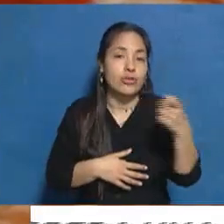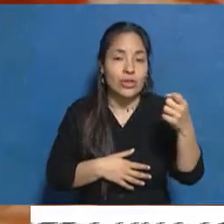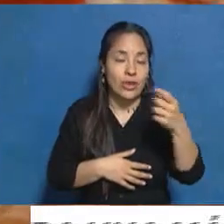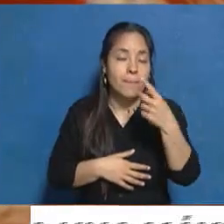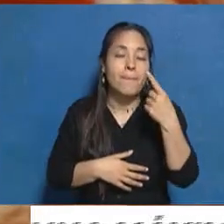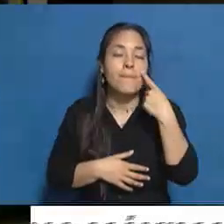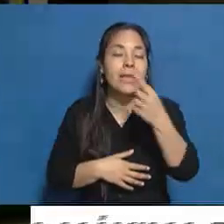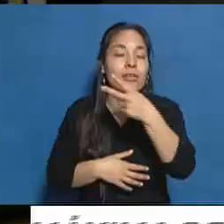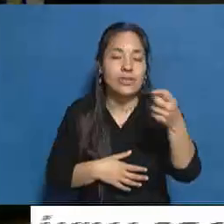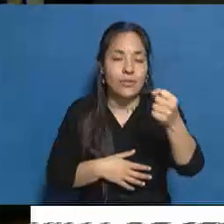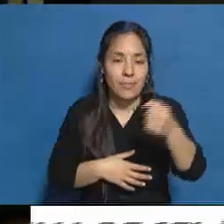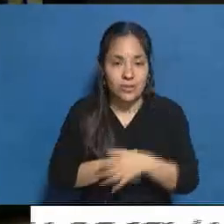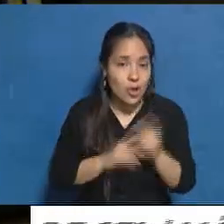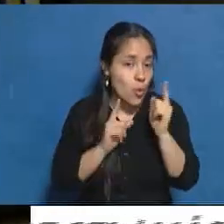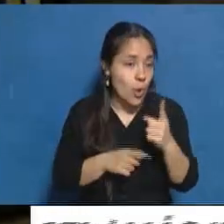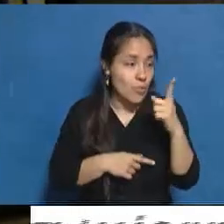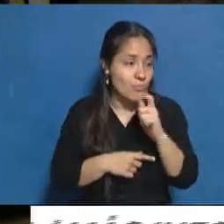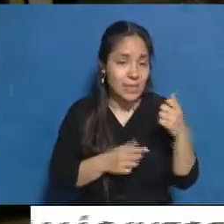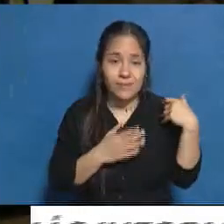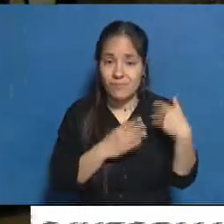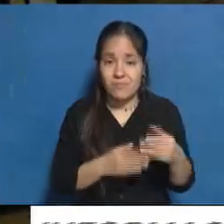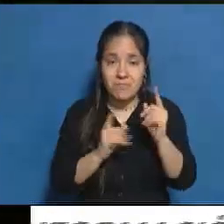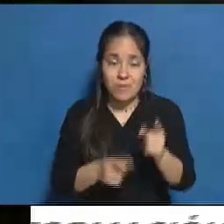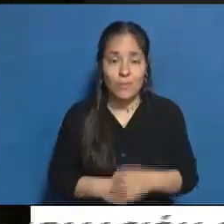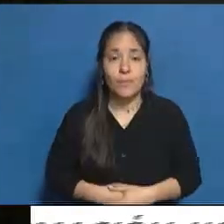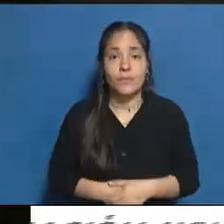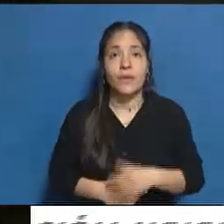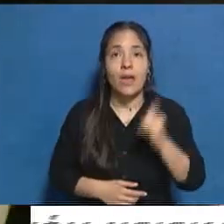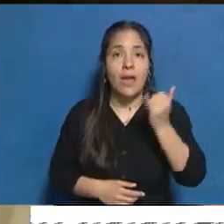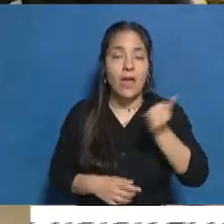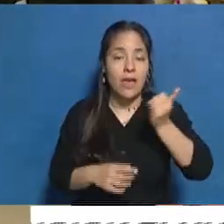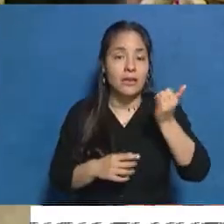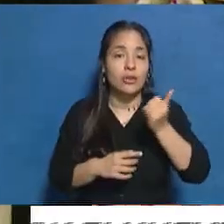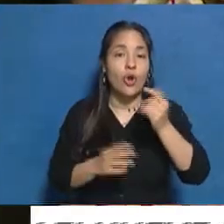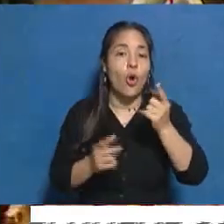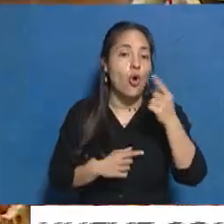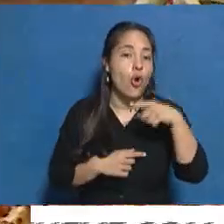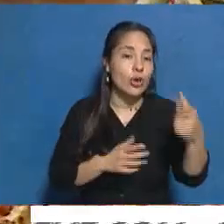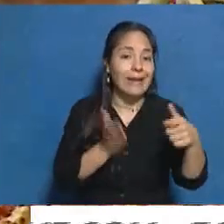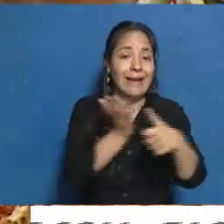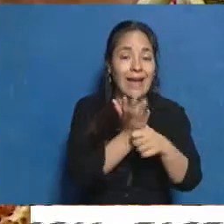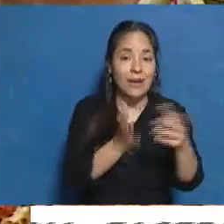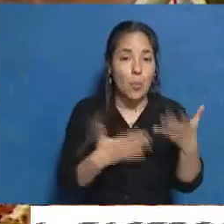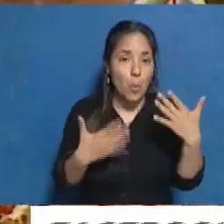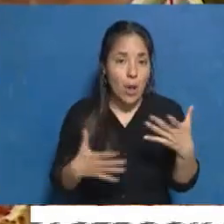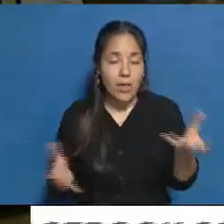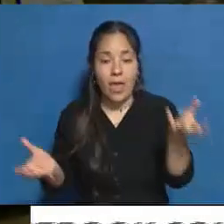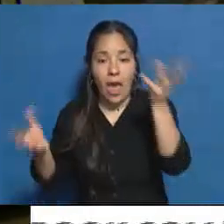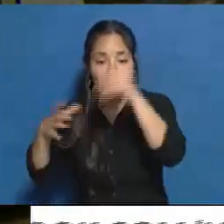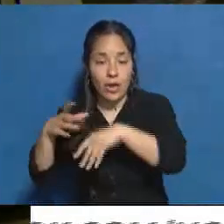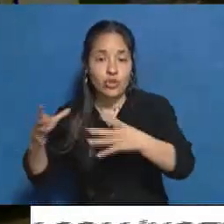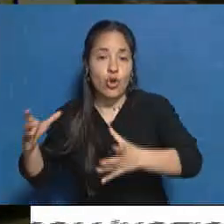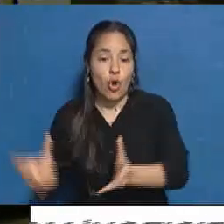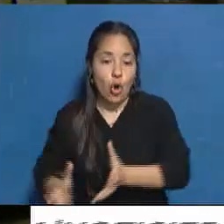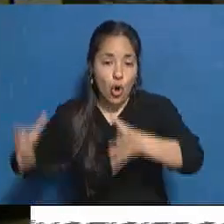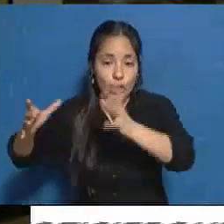Igual se ha mantenido Y tenemos la criollo que un corte lindo que te sirve para la olla para el horno en 600 pesos y